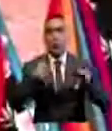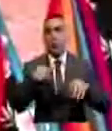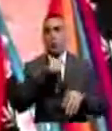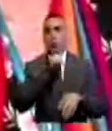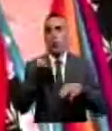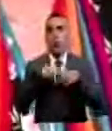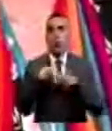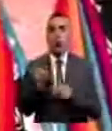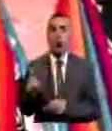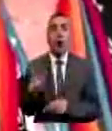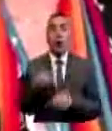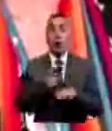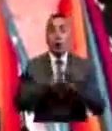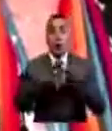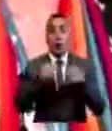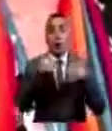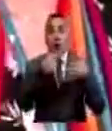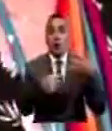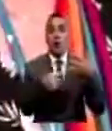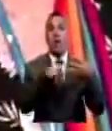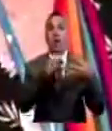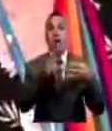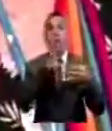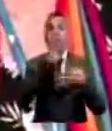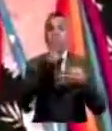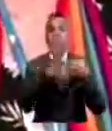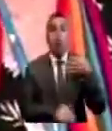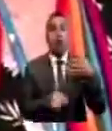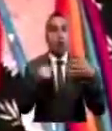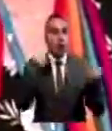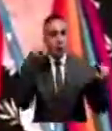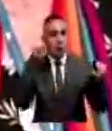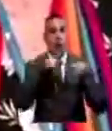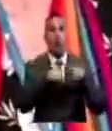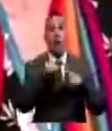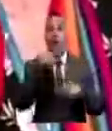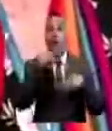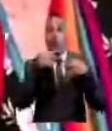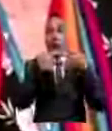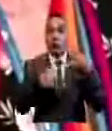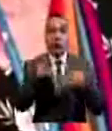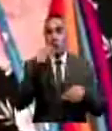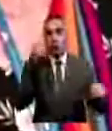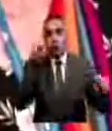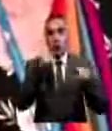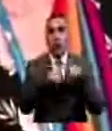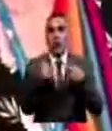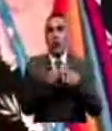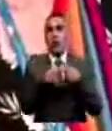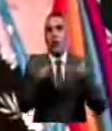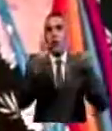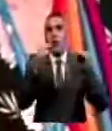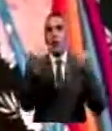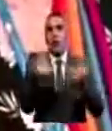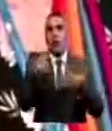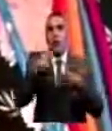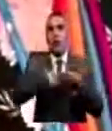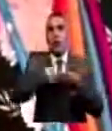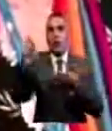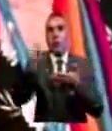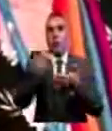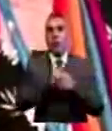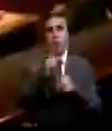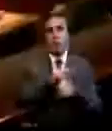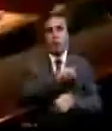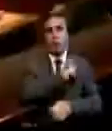demás, estamos totalmente de acuerdo y esperamos que el día de hoy aprobemos esta ley del uso